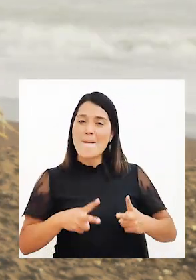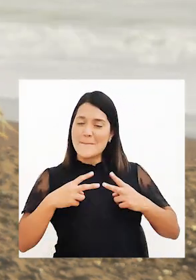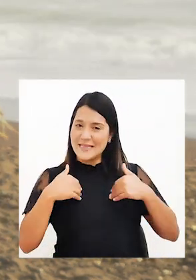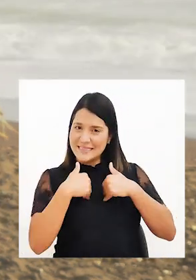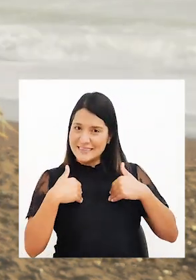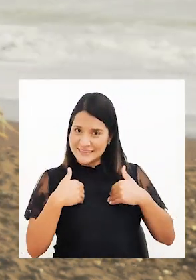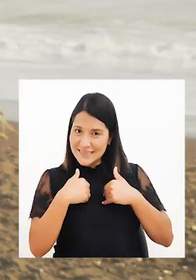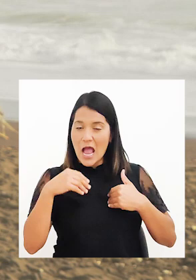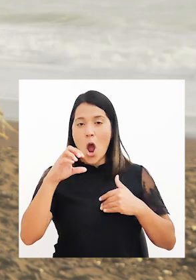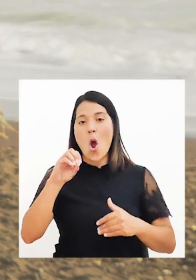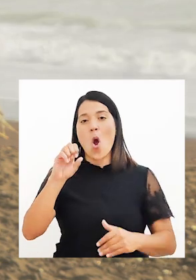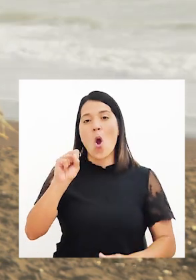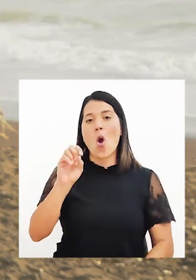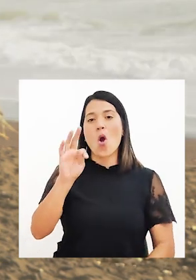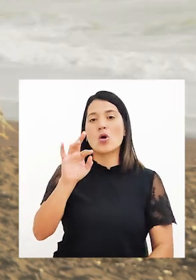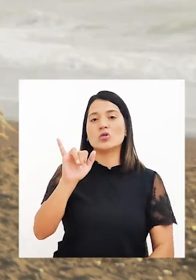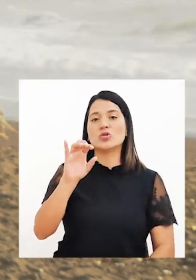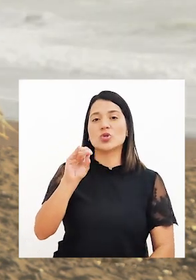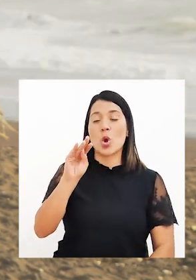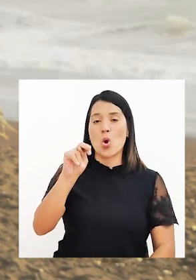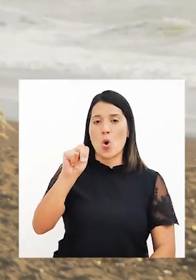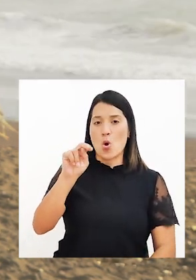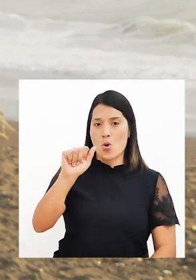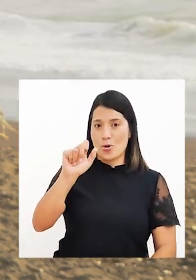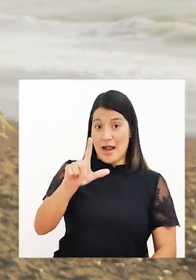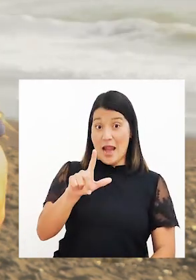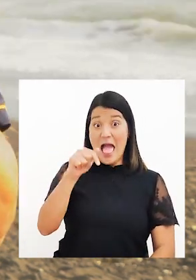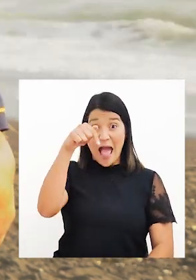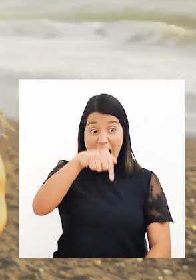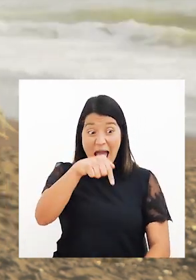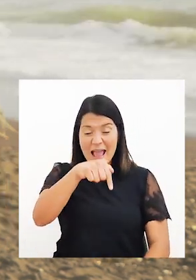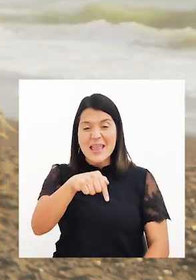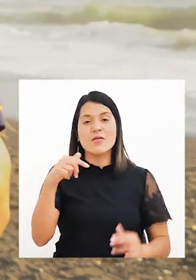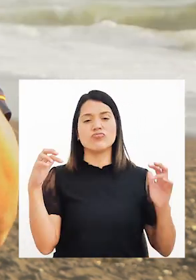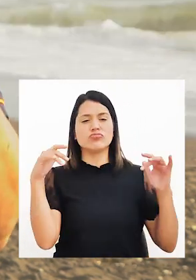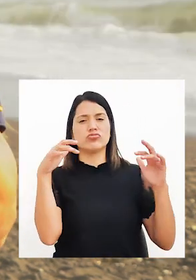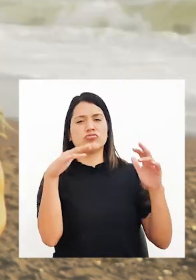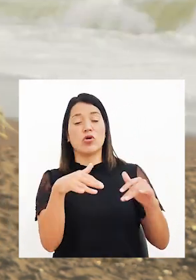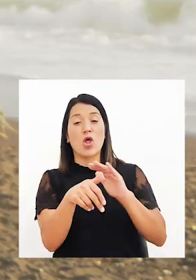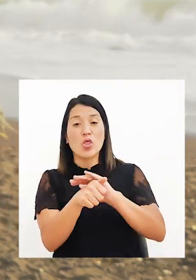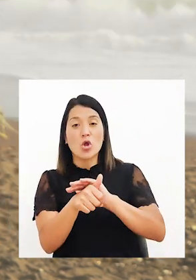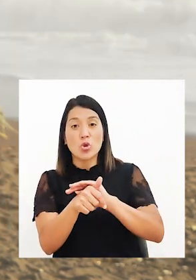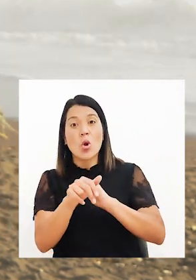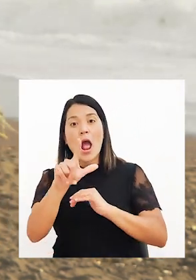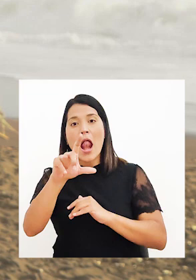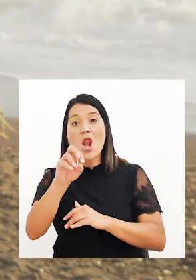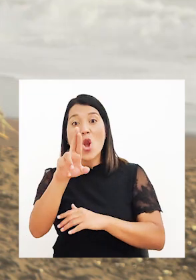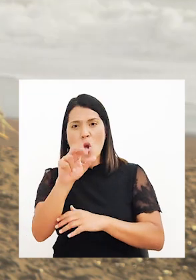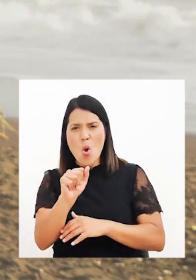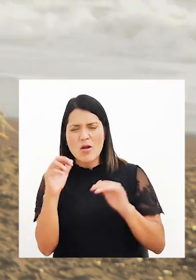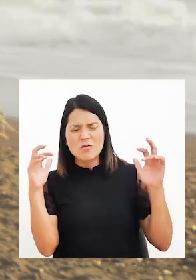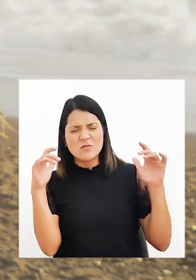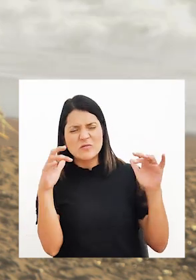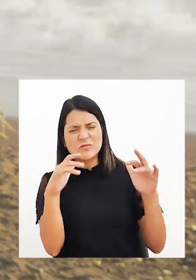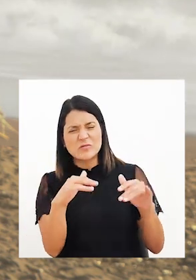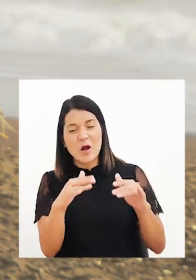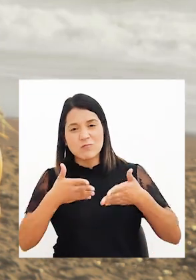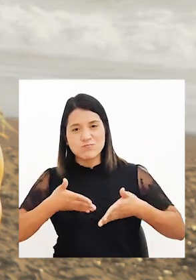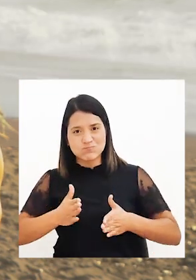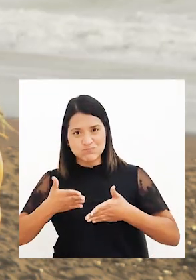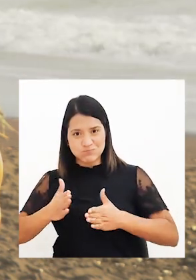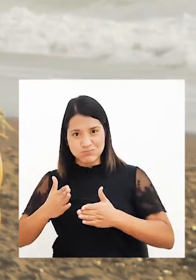de Ostional, un lugar en donde desova la tortuga lora en mayor cantidad. De parte de la Junta